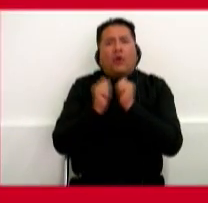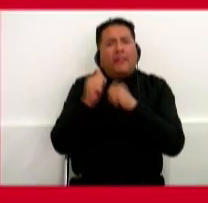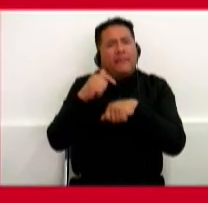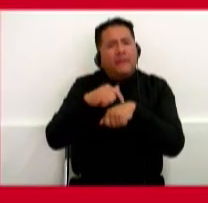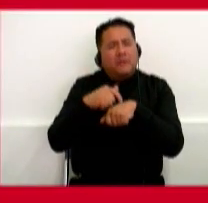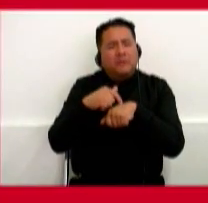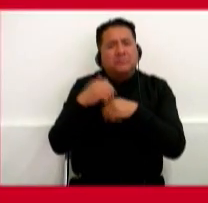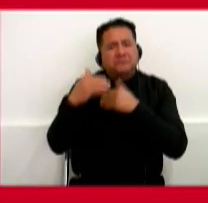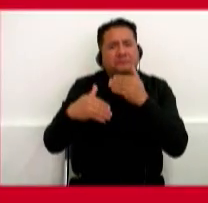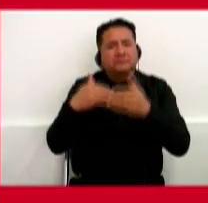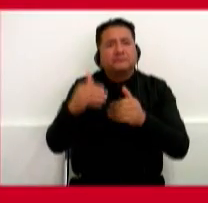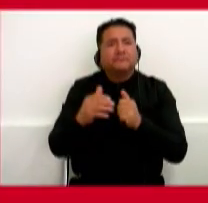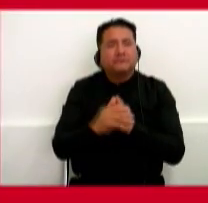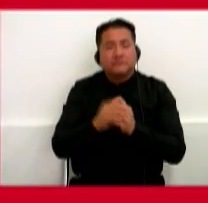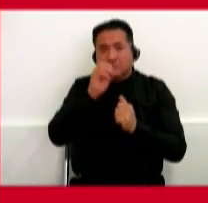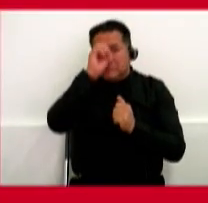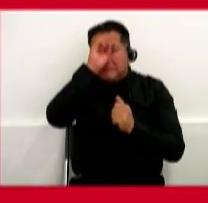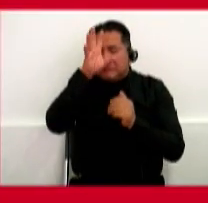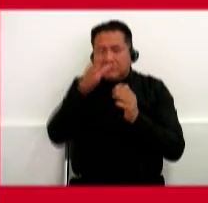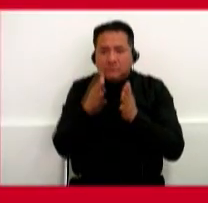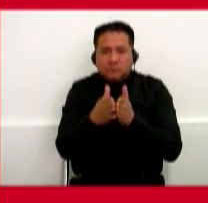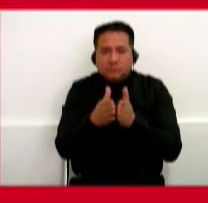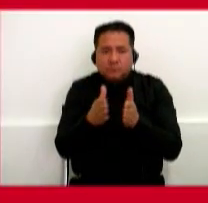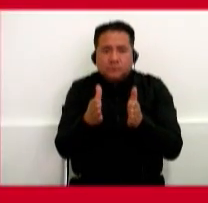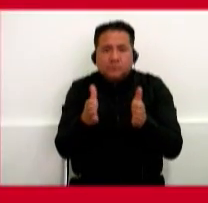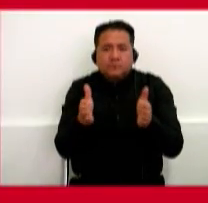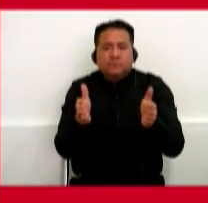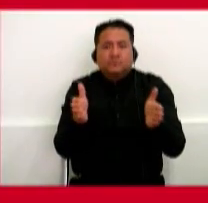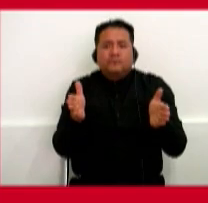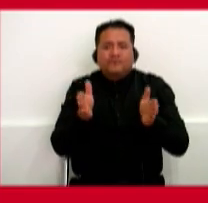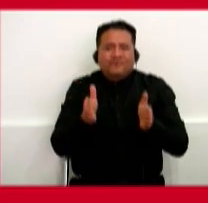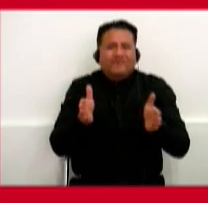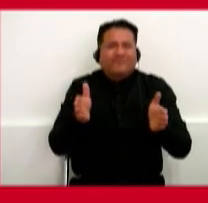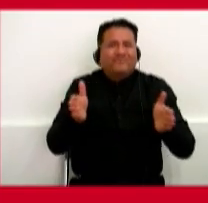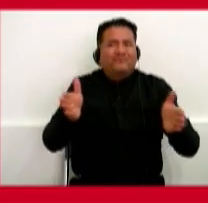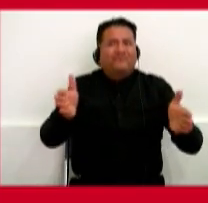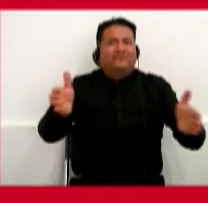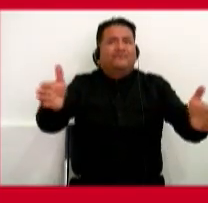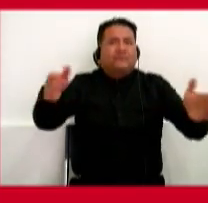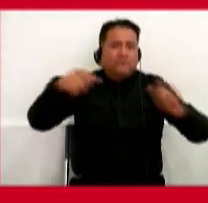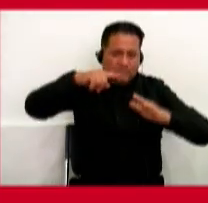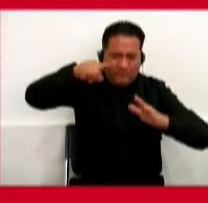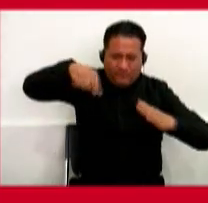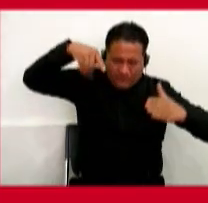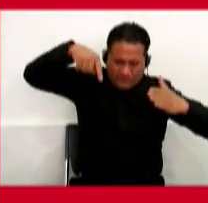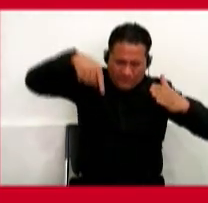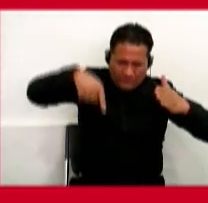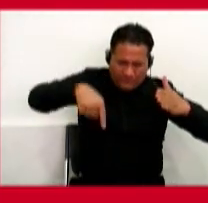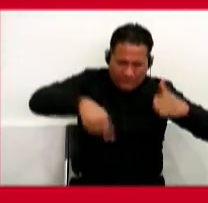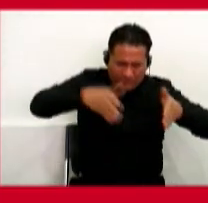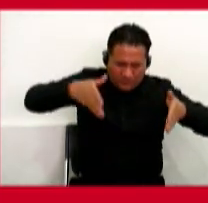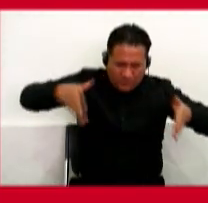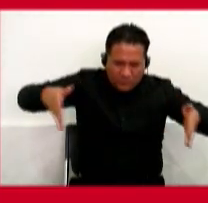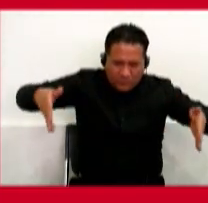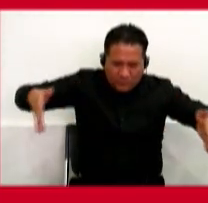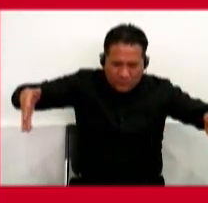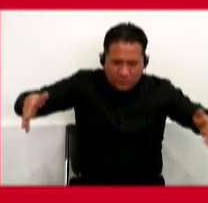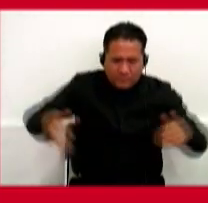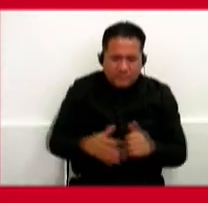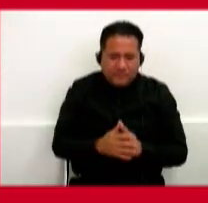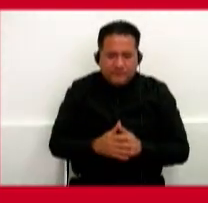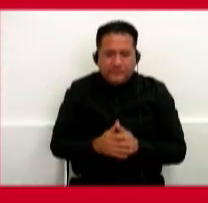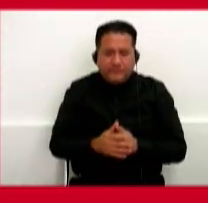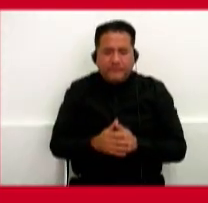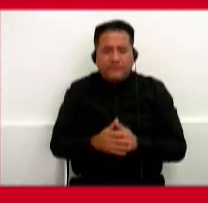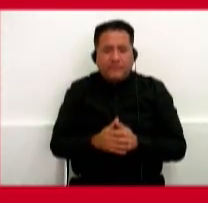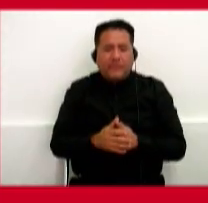se va ensanchando y se va haciendo más profunda. Entonces, la distancia equivalente que finalmente necesitamos para